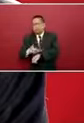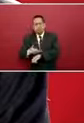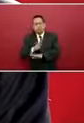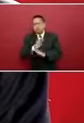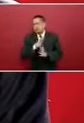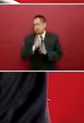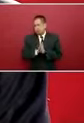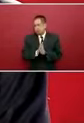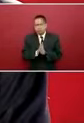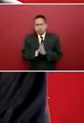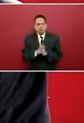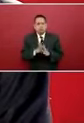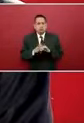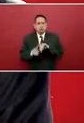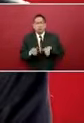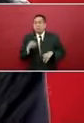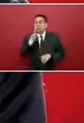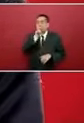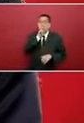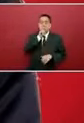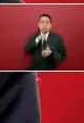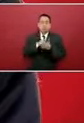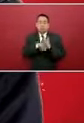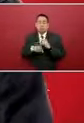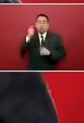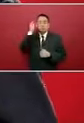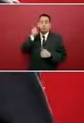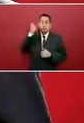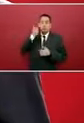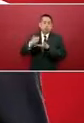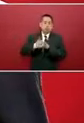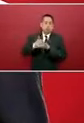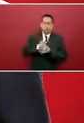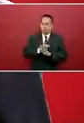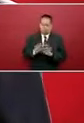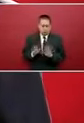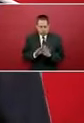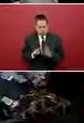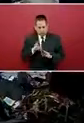utilizar su pensión, cómo